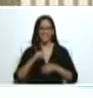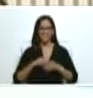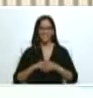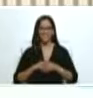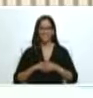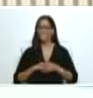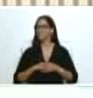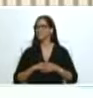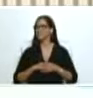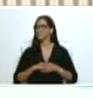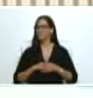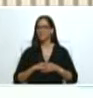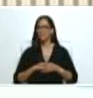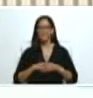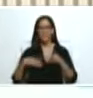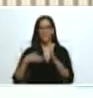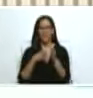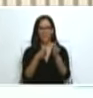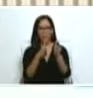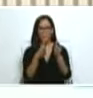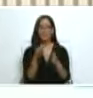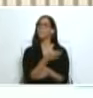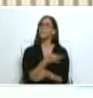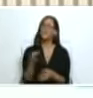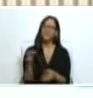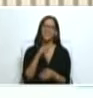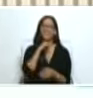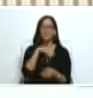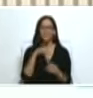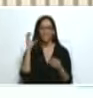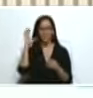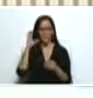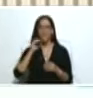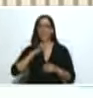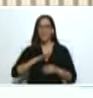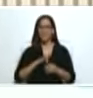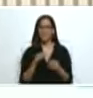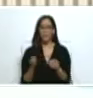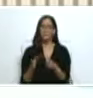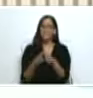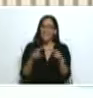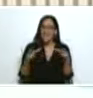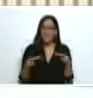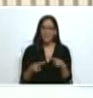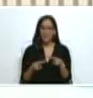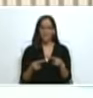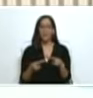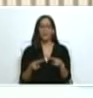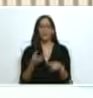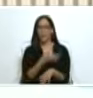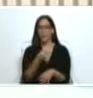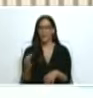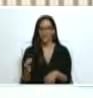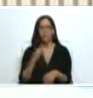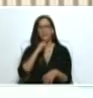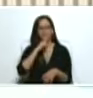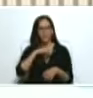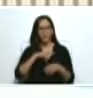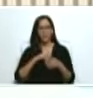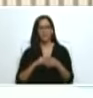Estamos en el camino correcto de la historia de la patria y estamos del lado correcto de la